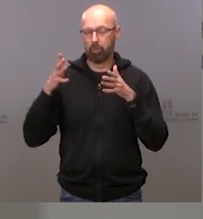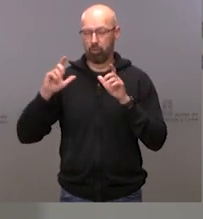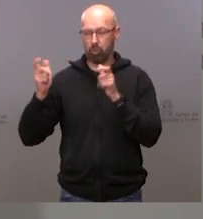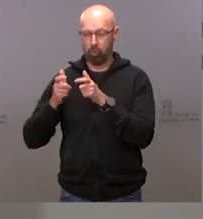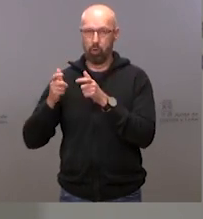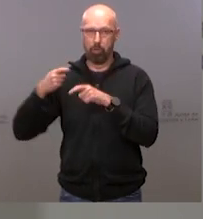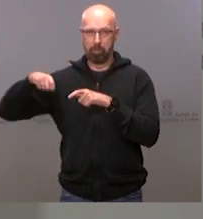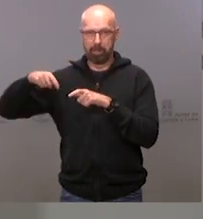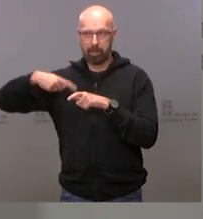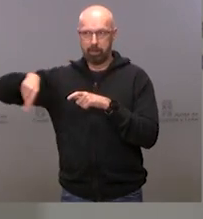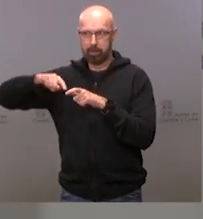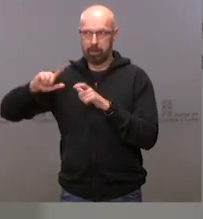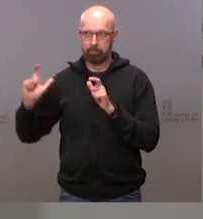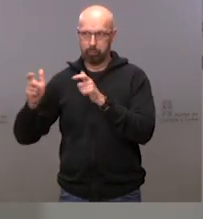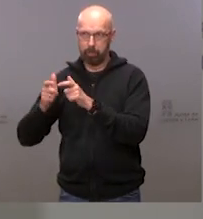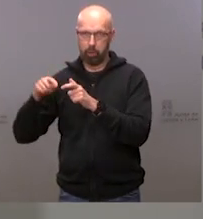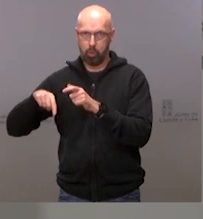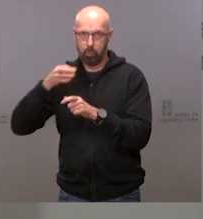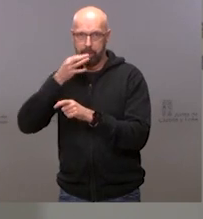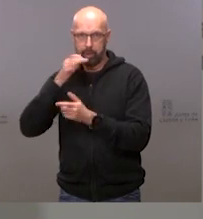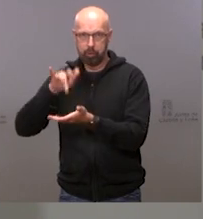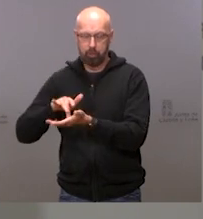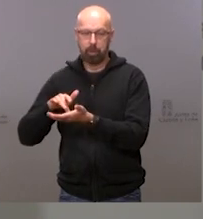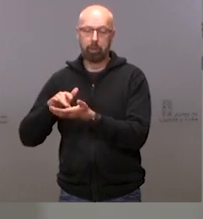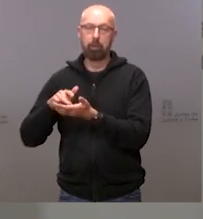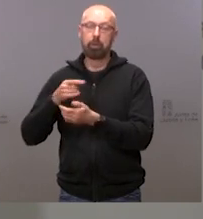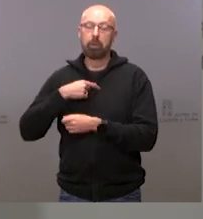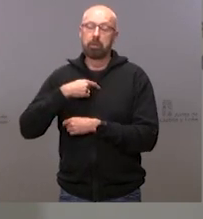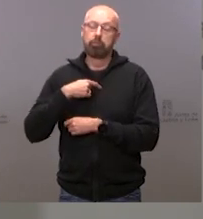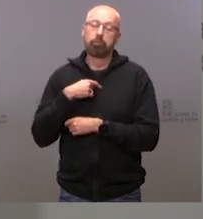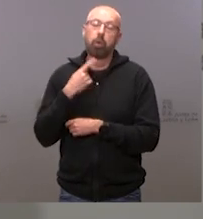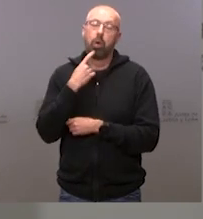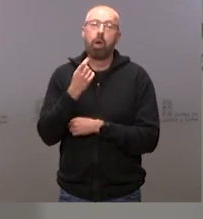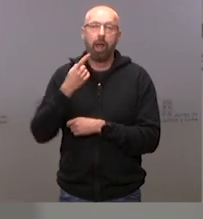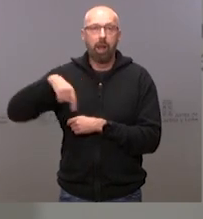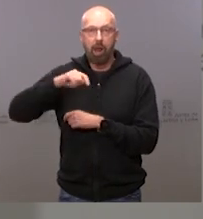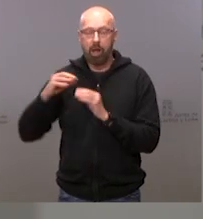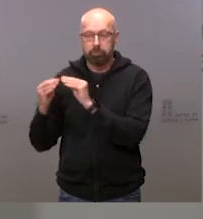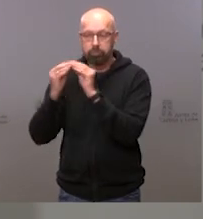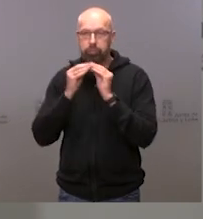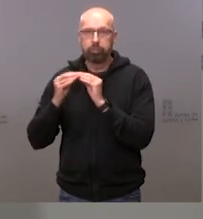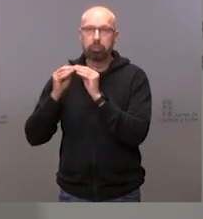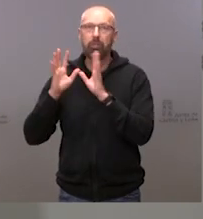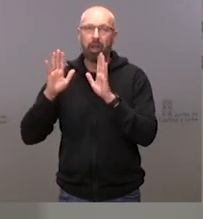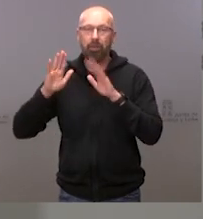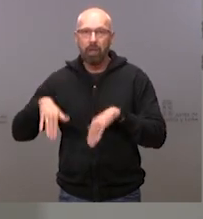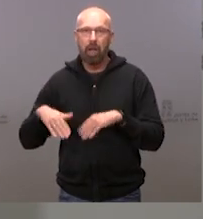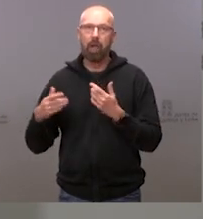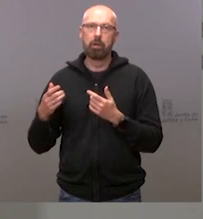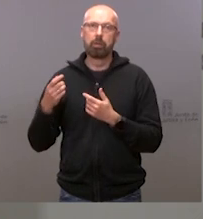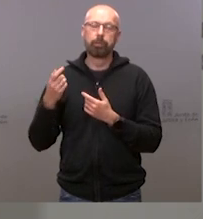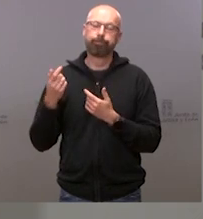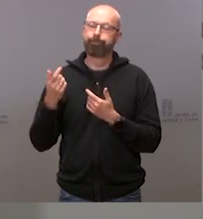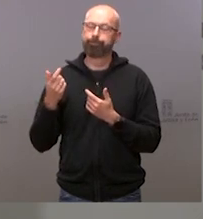tarde nos hubiese gustado llegar a una postura común pero bueno nos hemos encontrado con una sucesión